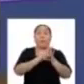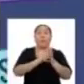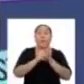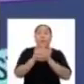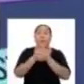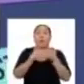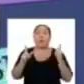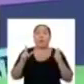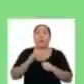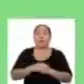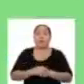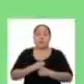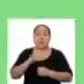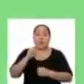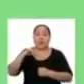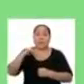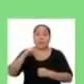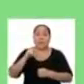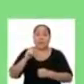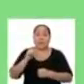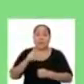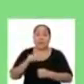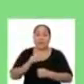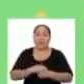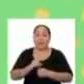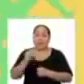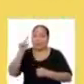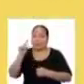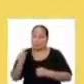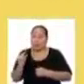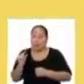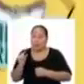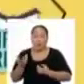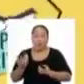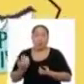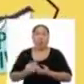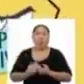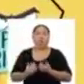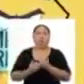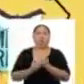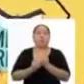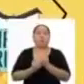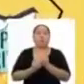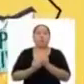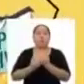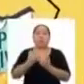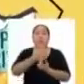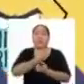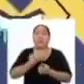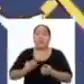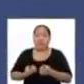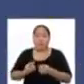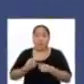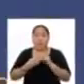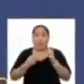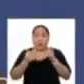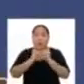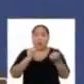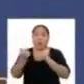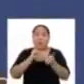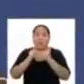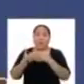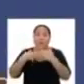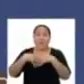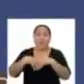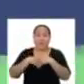es netamente capitalista, con una intervención mínima del Estado y con una gran competencia de las empresas privadas. Luego está